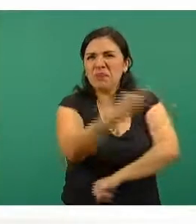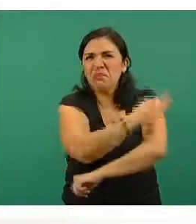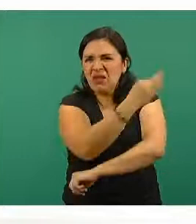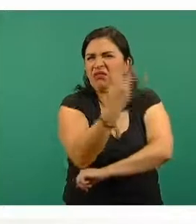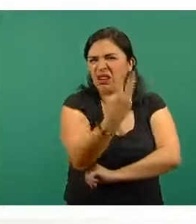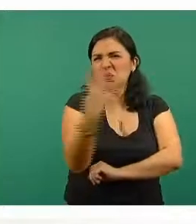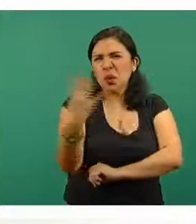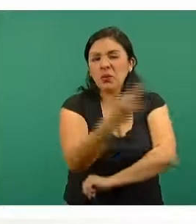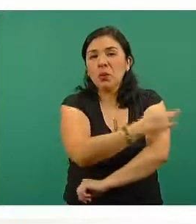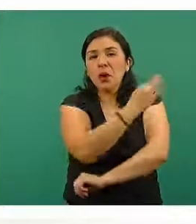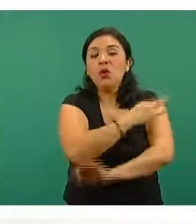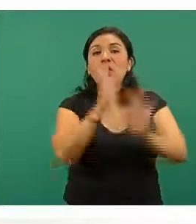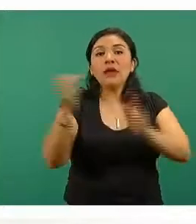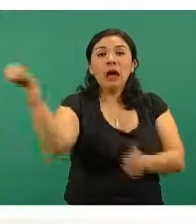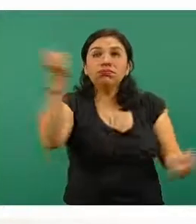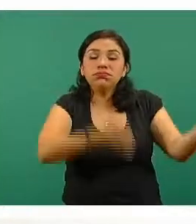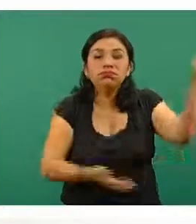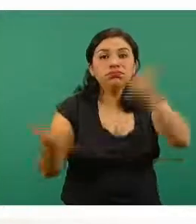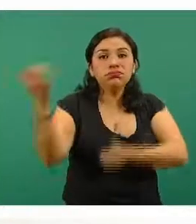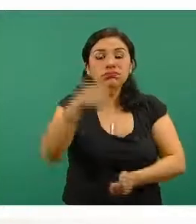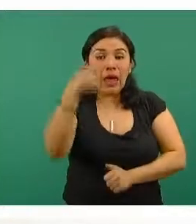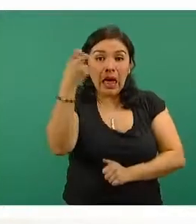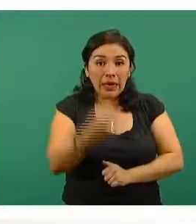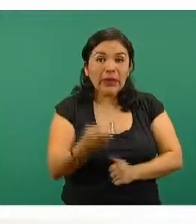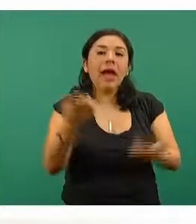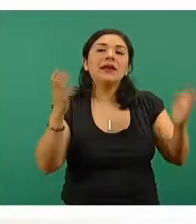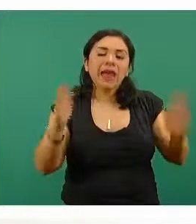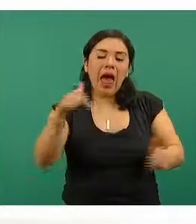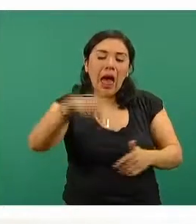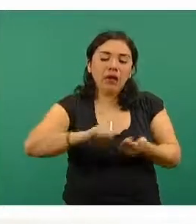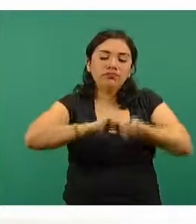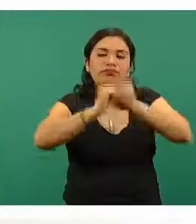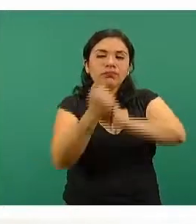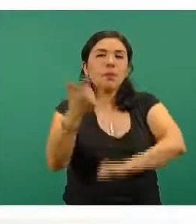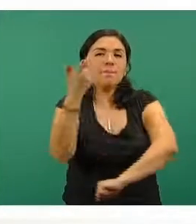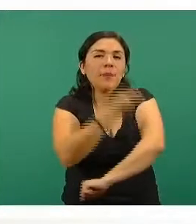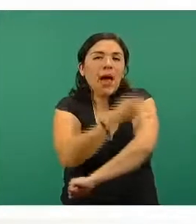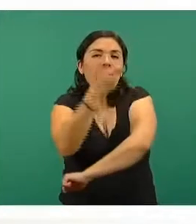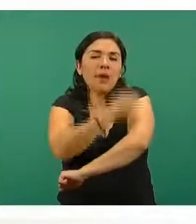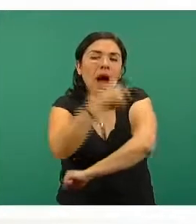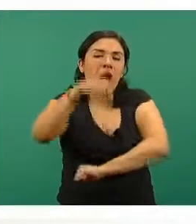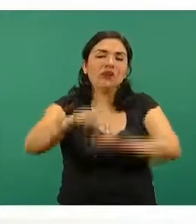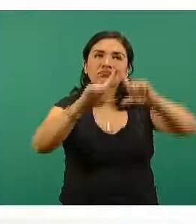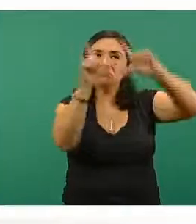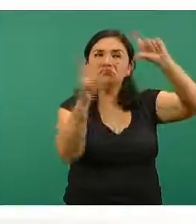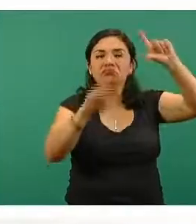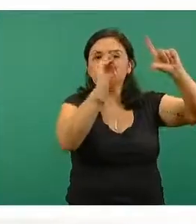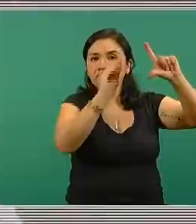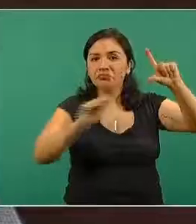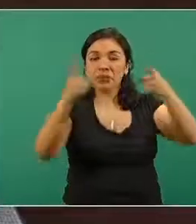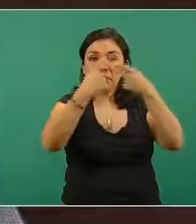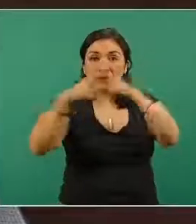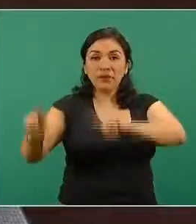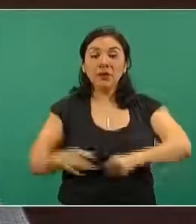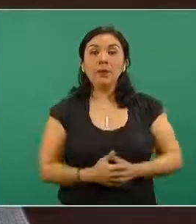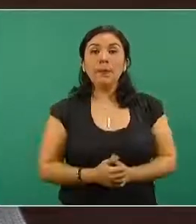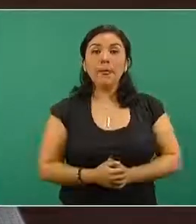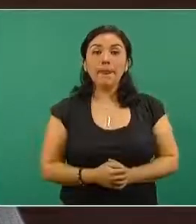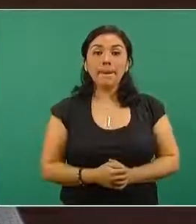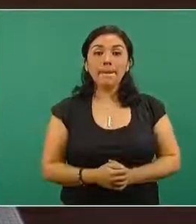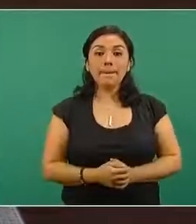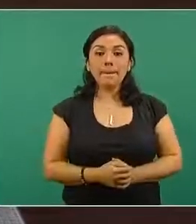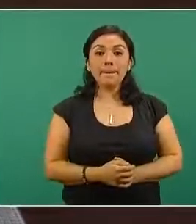4 vacunas que están activamente colocándose en diferentes sitios de la República Mexicana. La siguiente, por